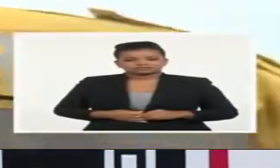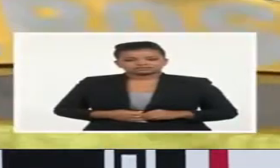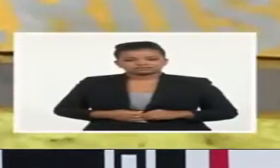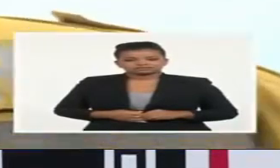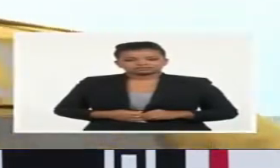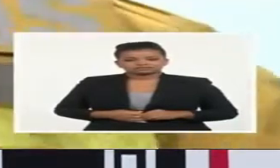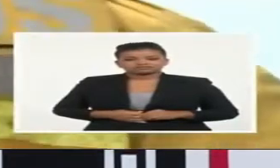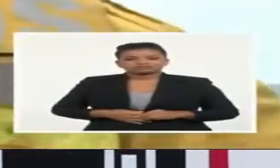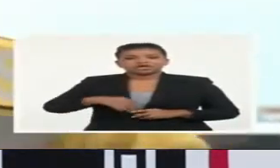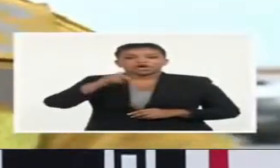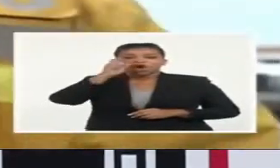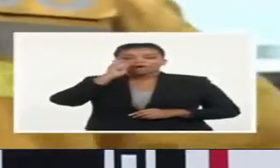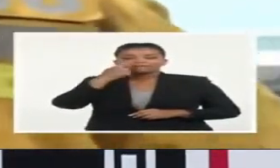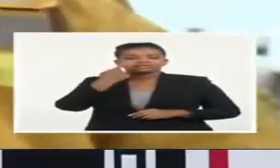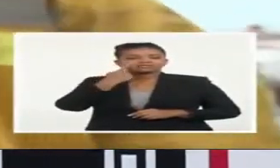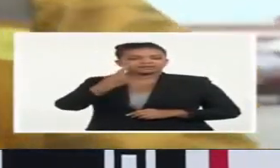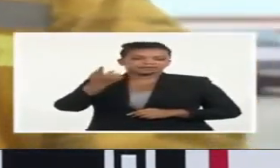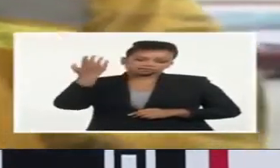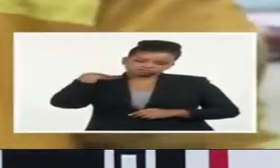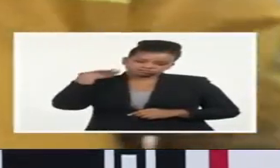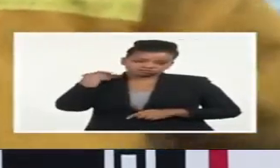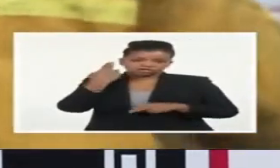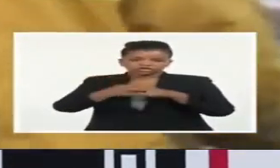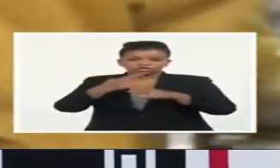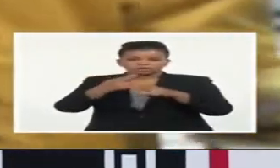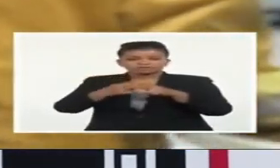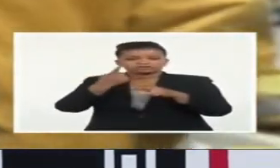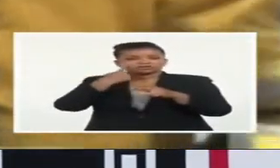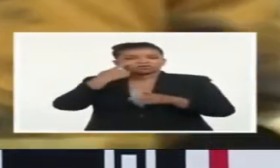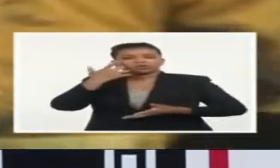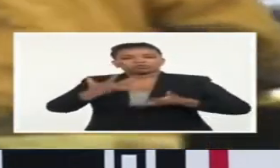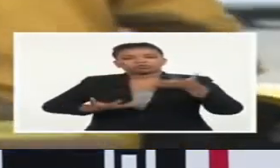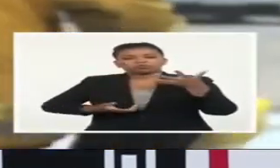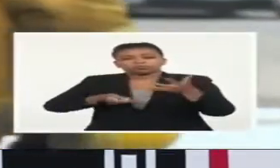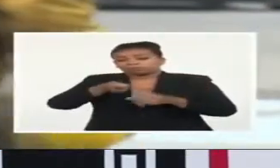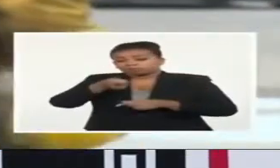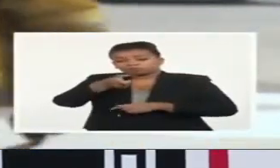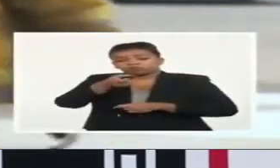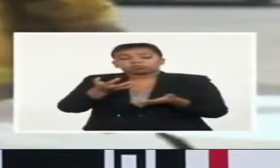por responsabilidades del gobierno, el pueblo cubano les va a pasar la factura.